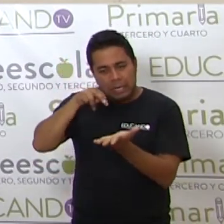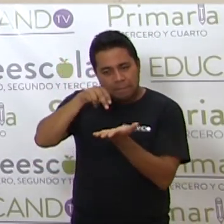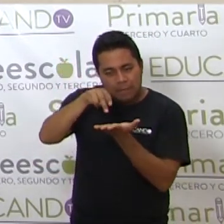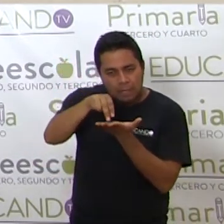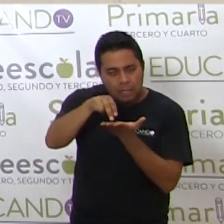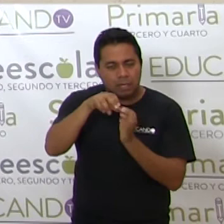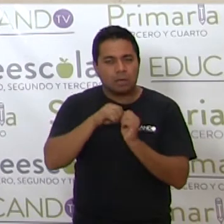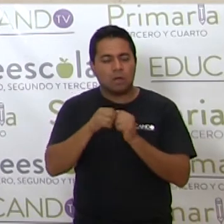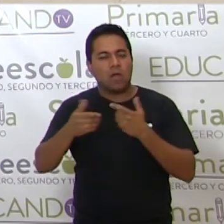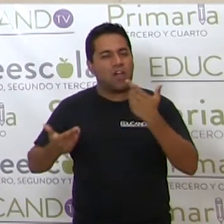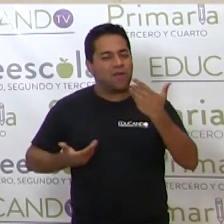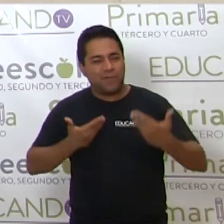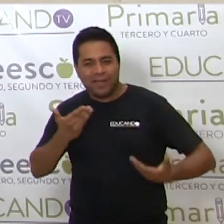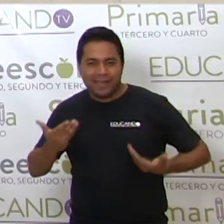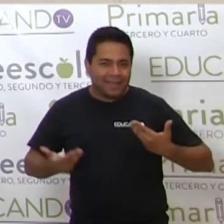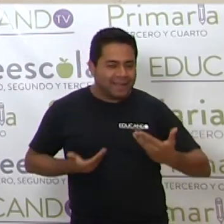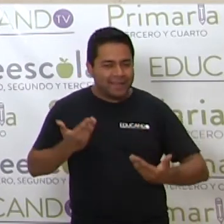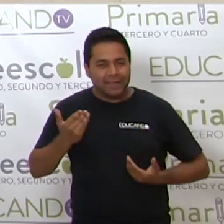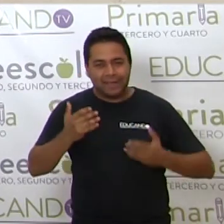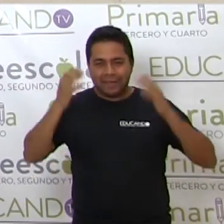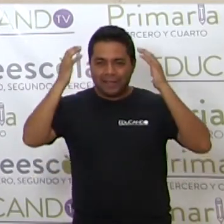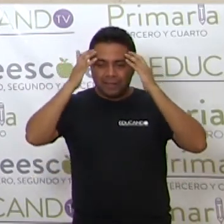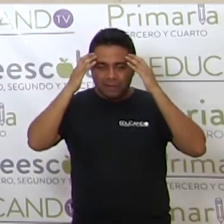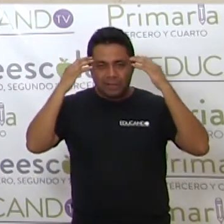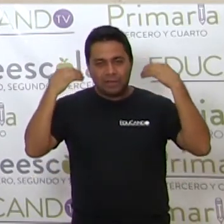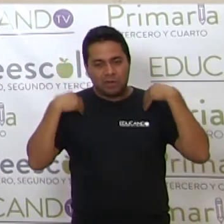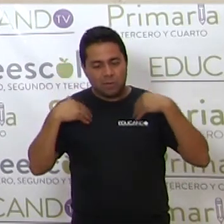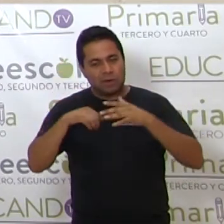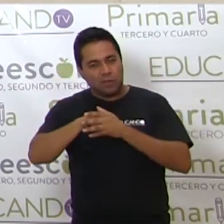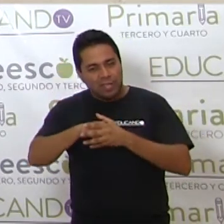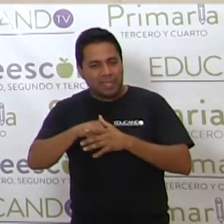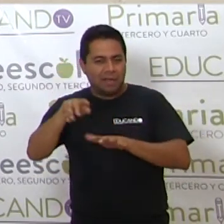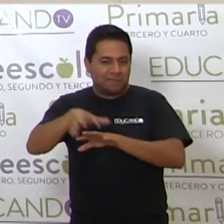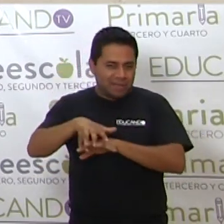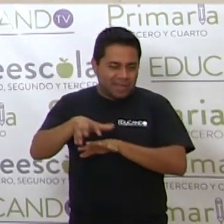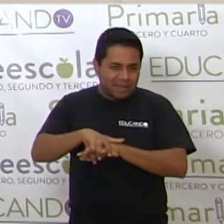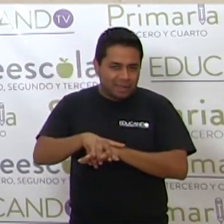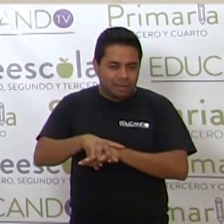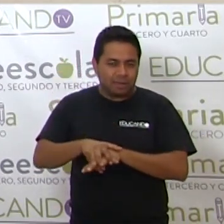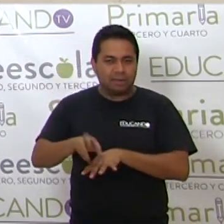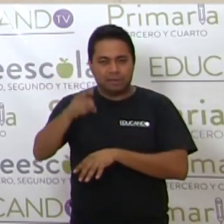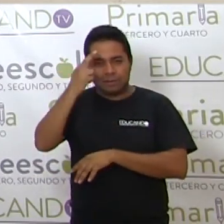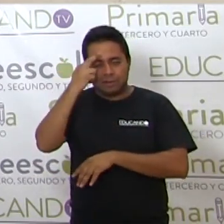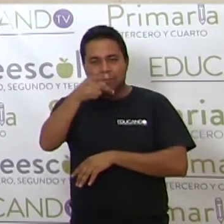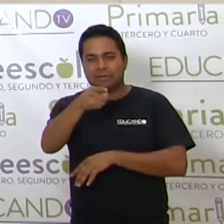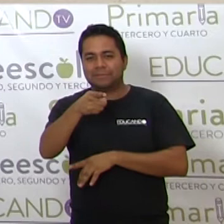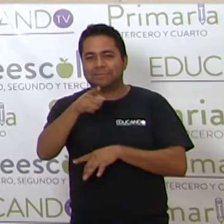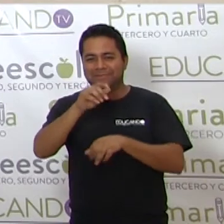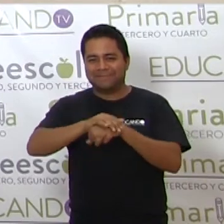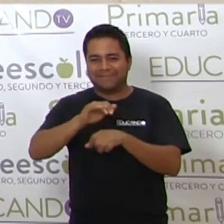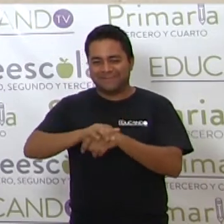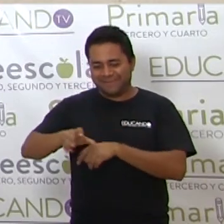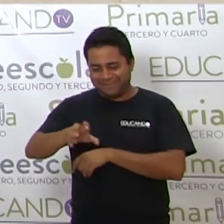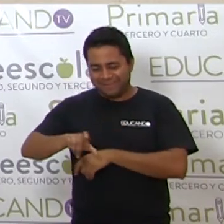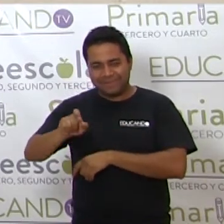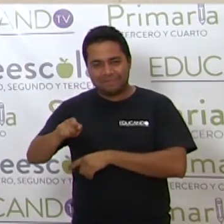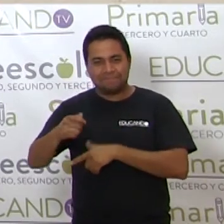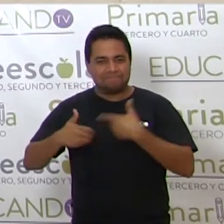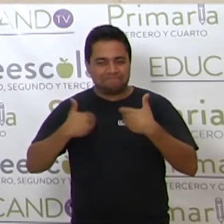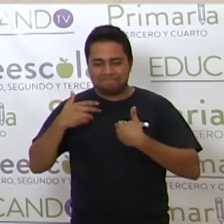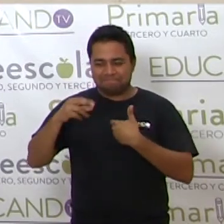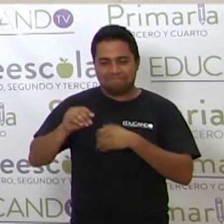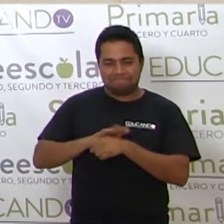nos poníamos a bailar de cabeza hombre rodilla pie que nuestros switches no se ponga a bailar por favor que yo sé que su favorita